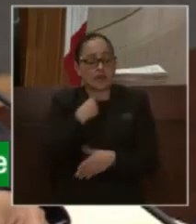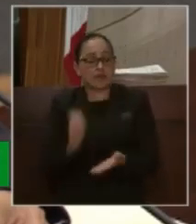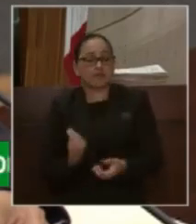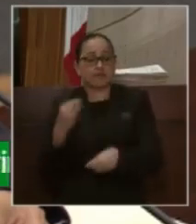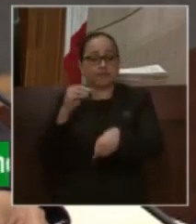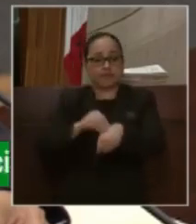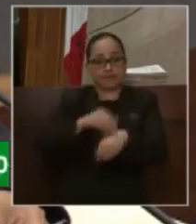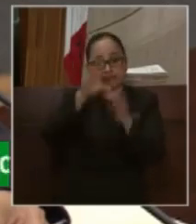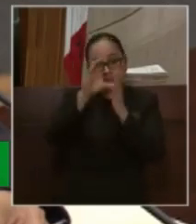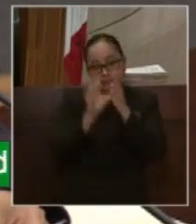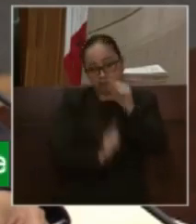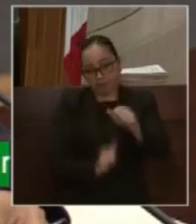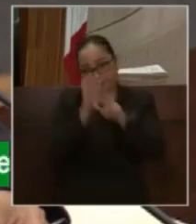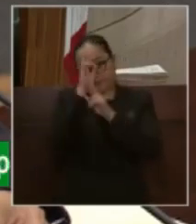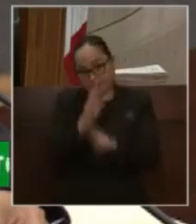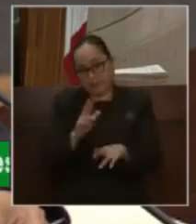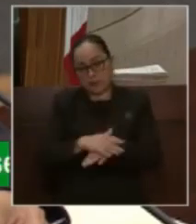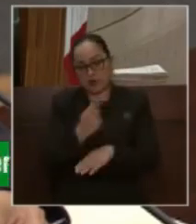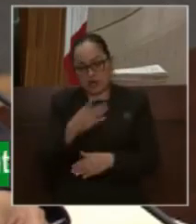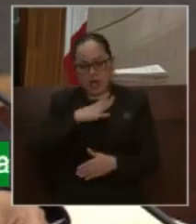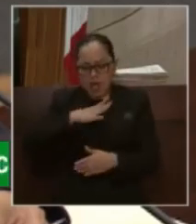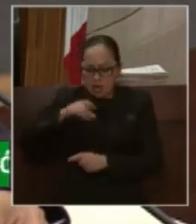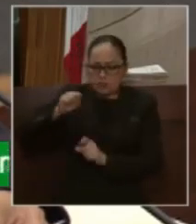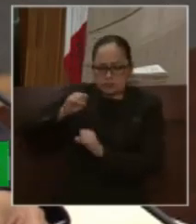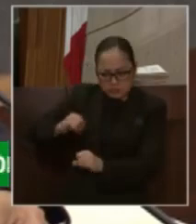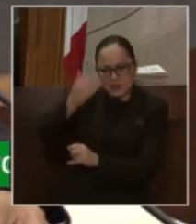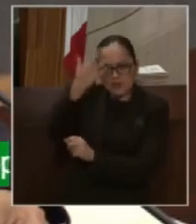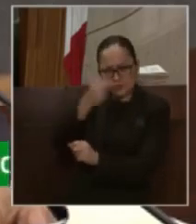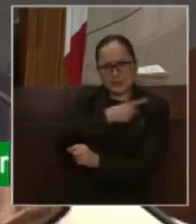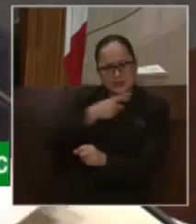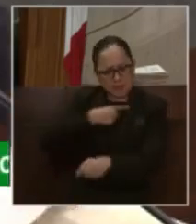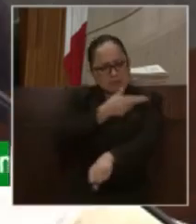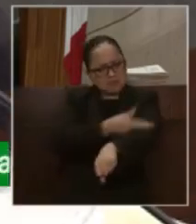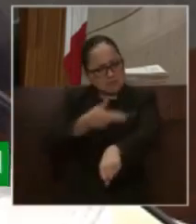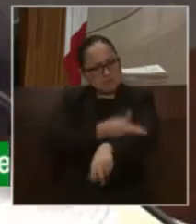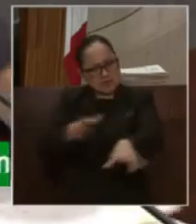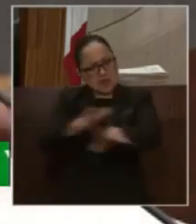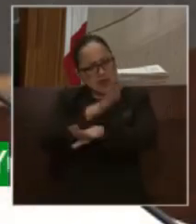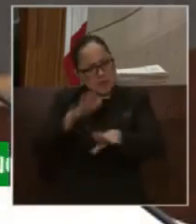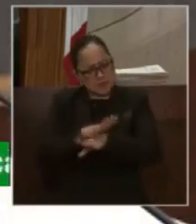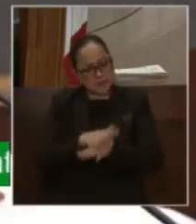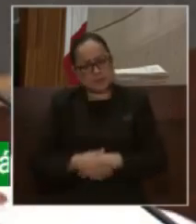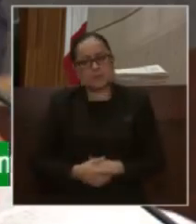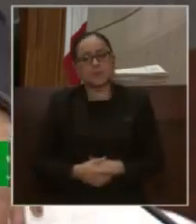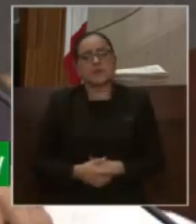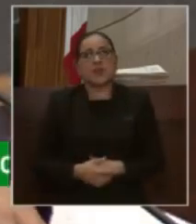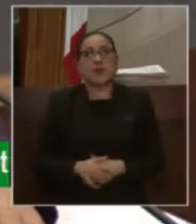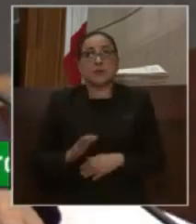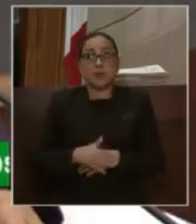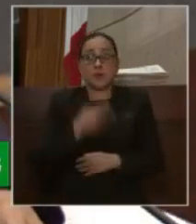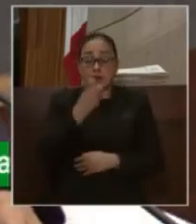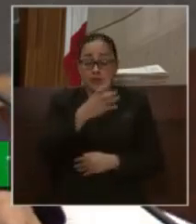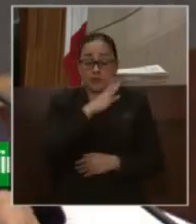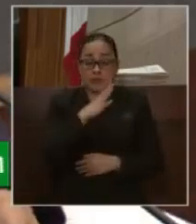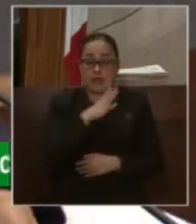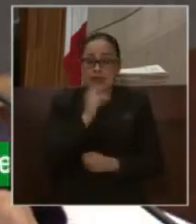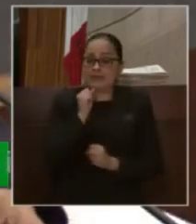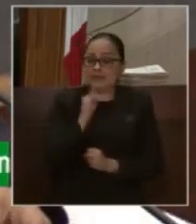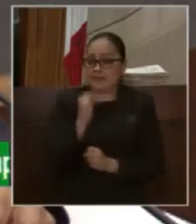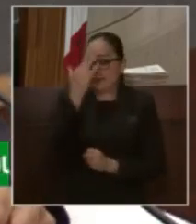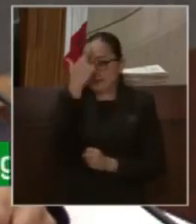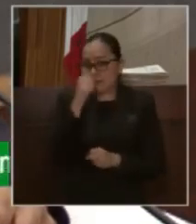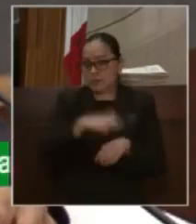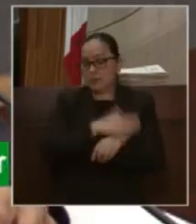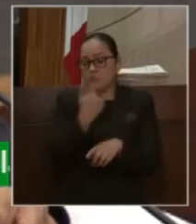en la Constitución cuando exista una base razonable que lo justifique, como ocurrió en el caso. Por otra parte, son esencialmente fundados